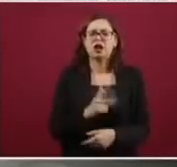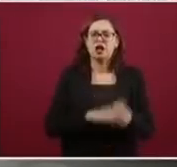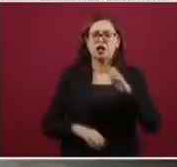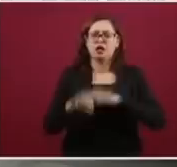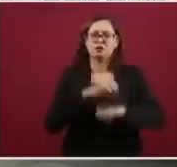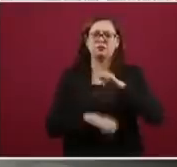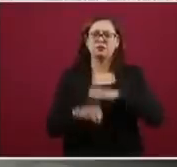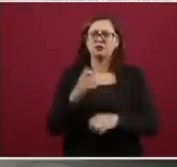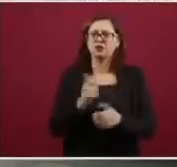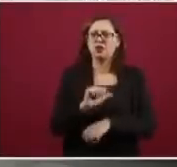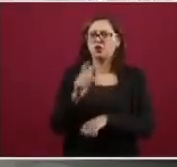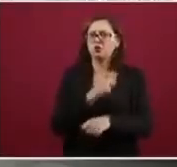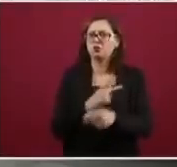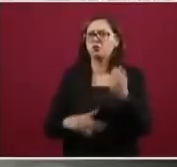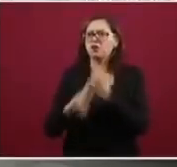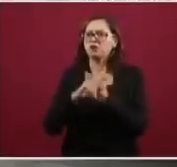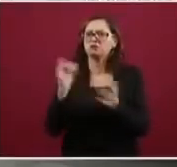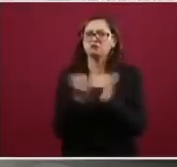evaden impuestos